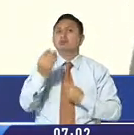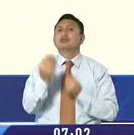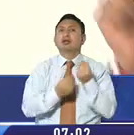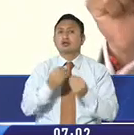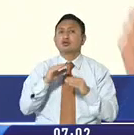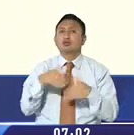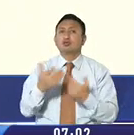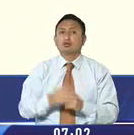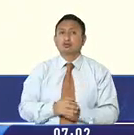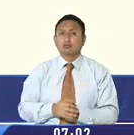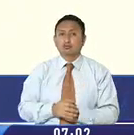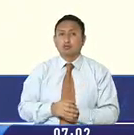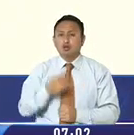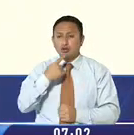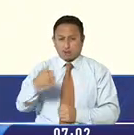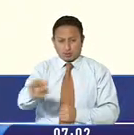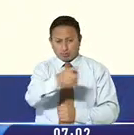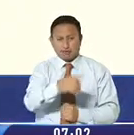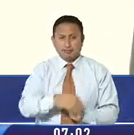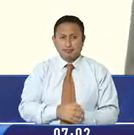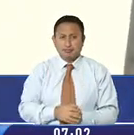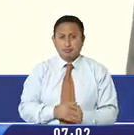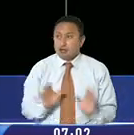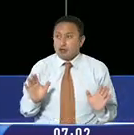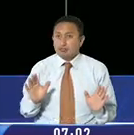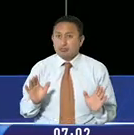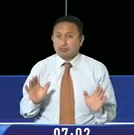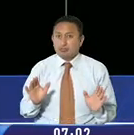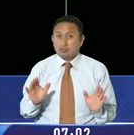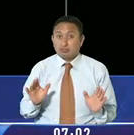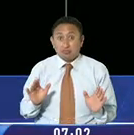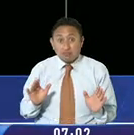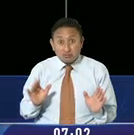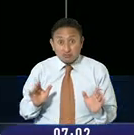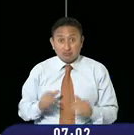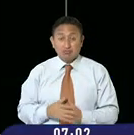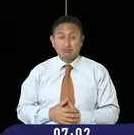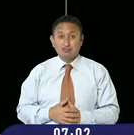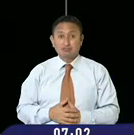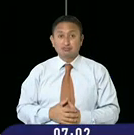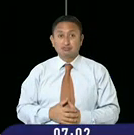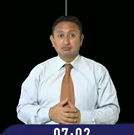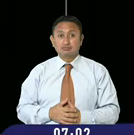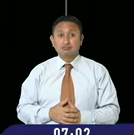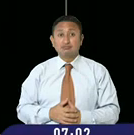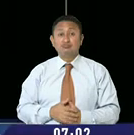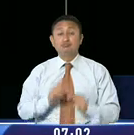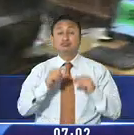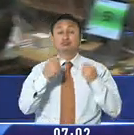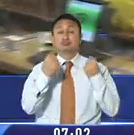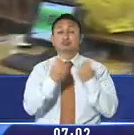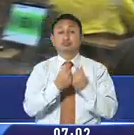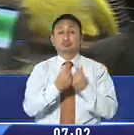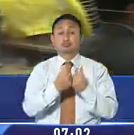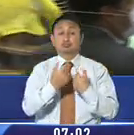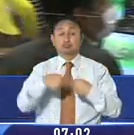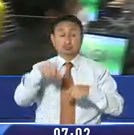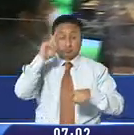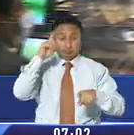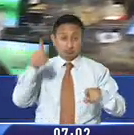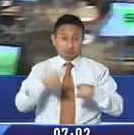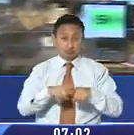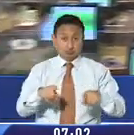dije que devuelvan. Y con eso ya se quedó tranquila. Las bancadas que votaron a favor de que sea llamada a juicio político son